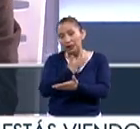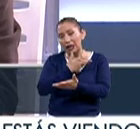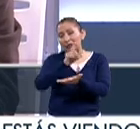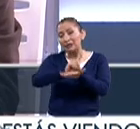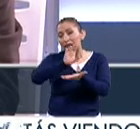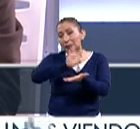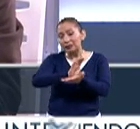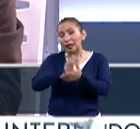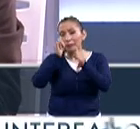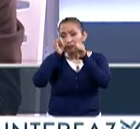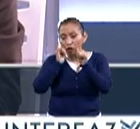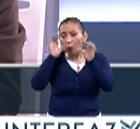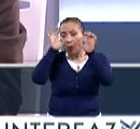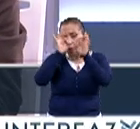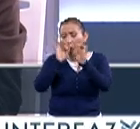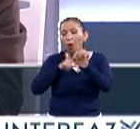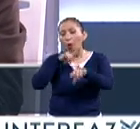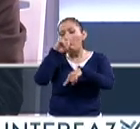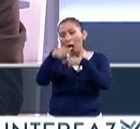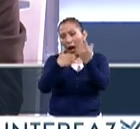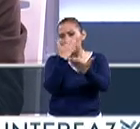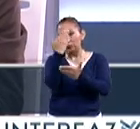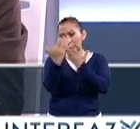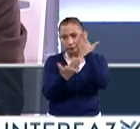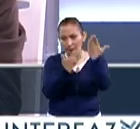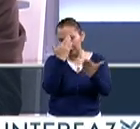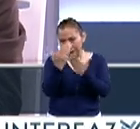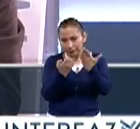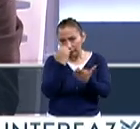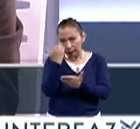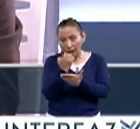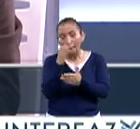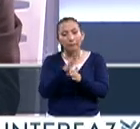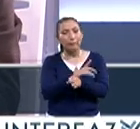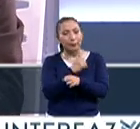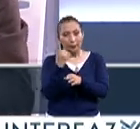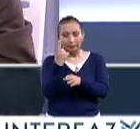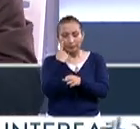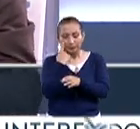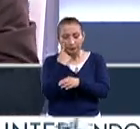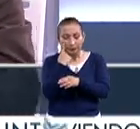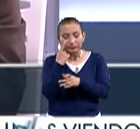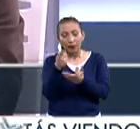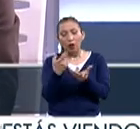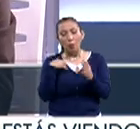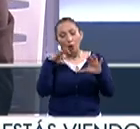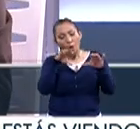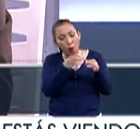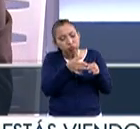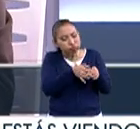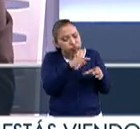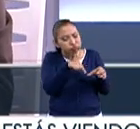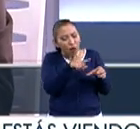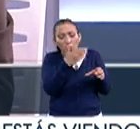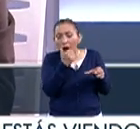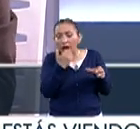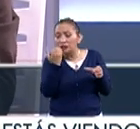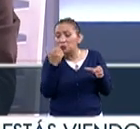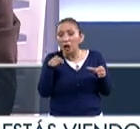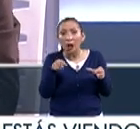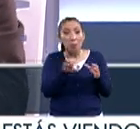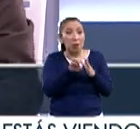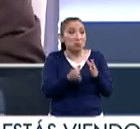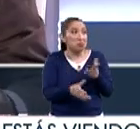estas discapacidades acudan a estas escuelas, porque en comunidades pequeñas pues no existen,